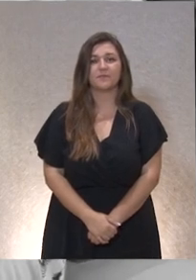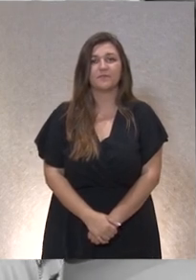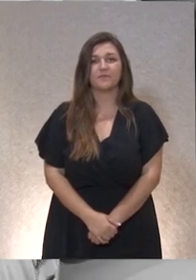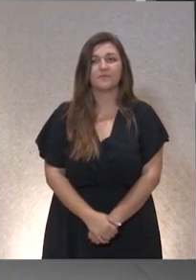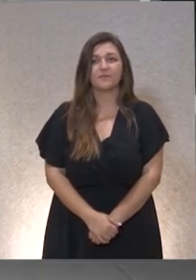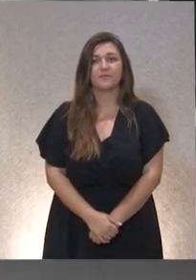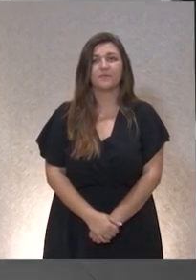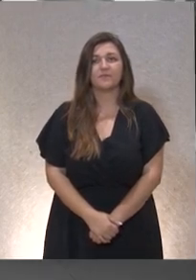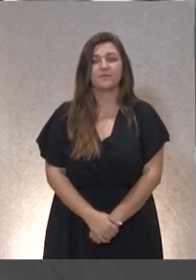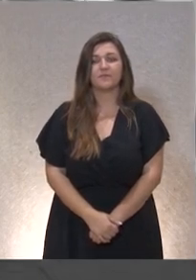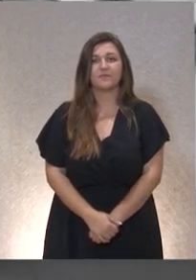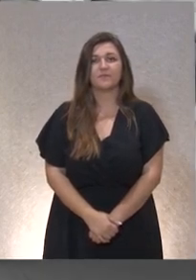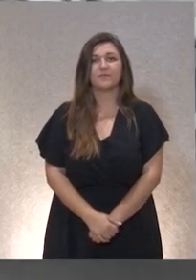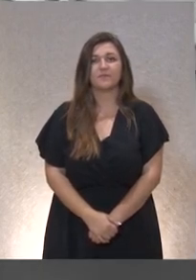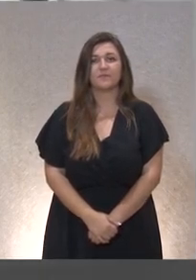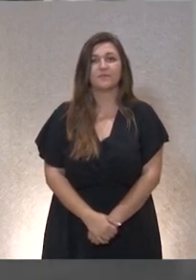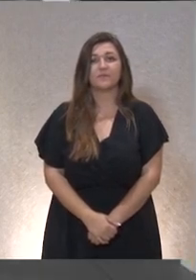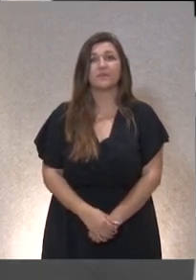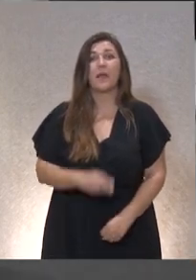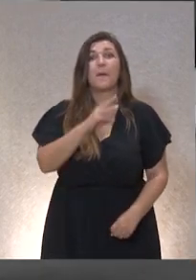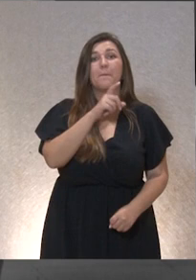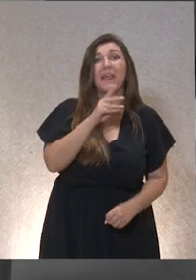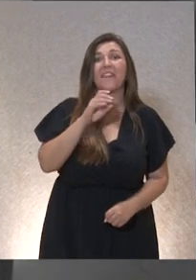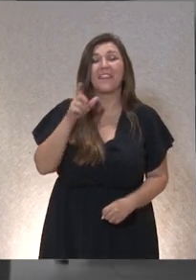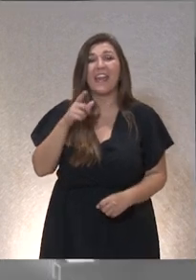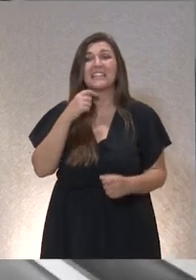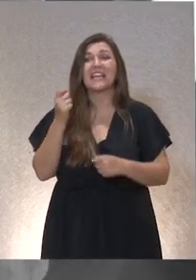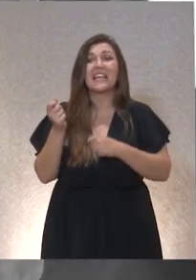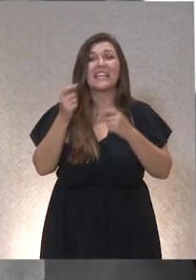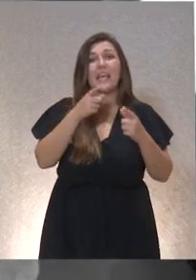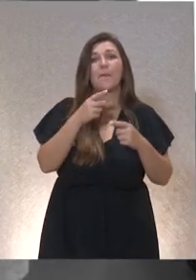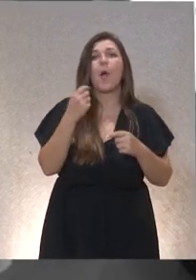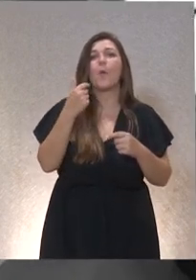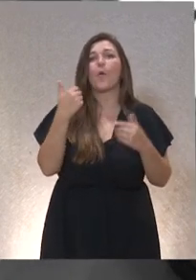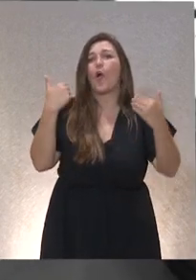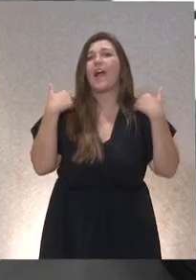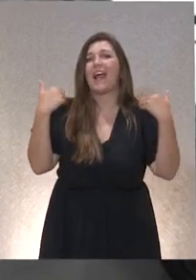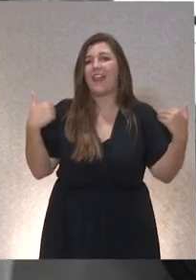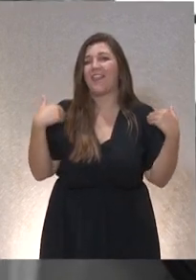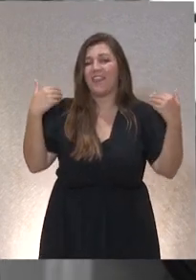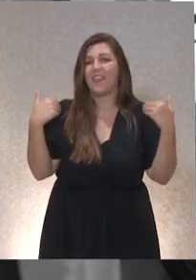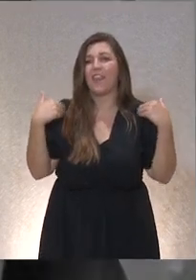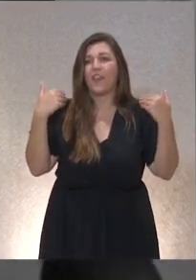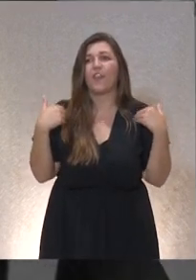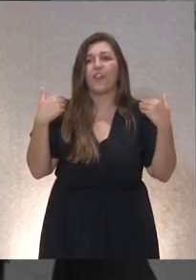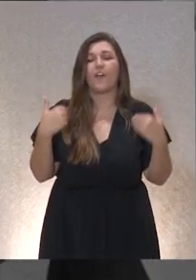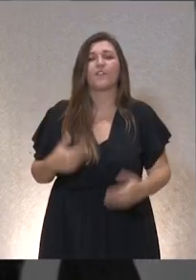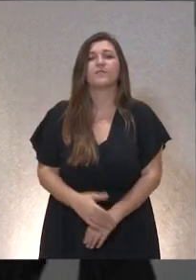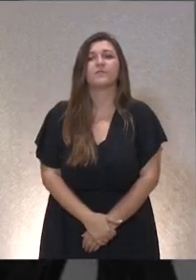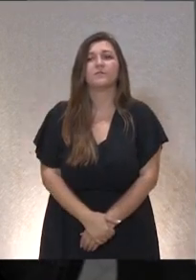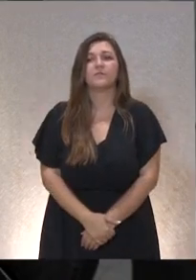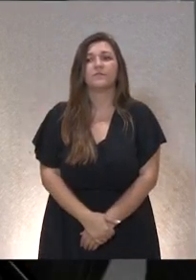cartas a pilo y a Nieves que las llevaremos del brazo para que hagan un poco de ejercicio y por su esfuerzo les daremos un